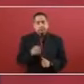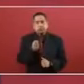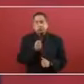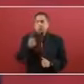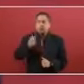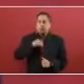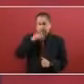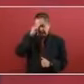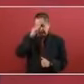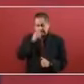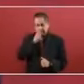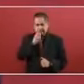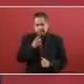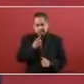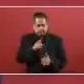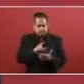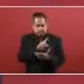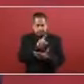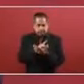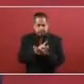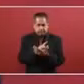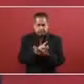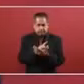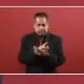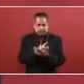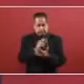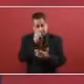plantean de que es ilegal porque la ley